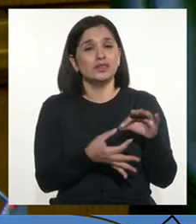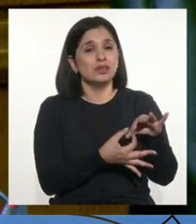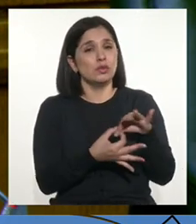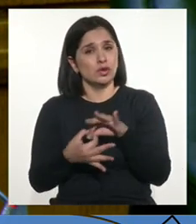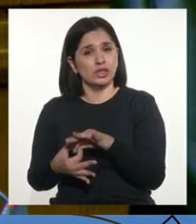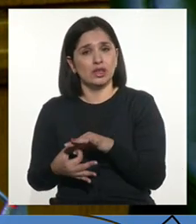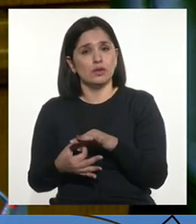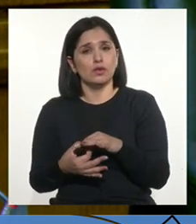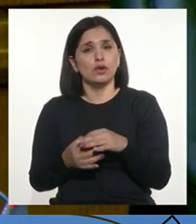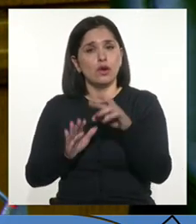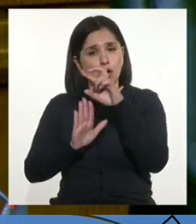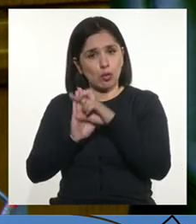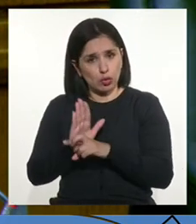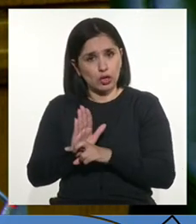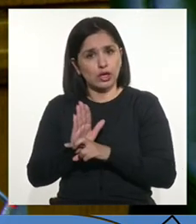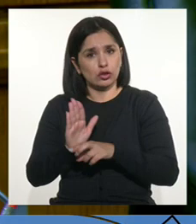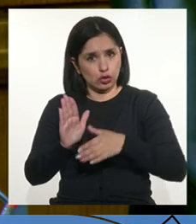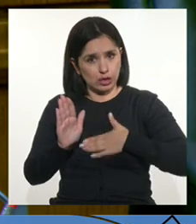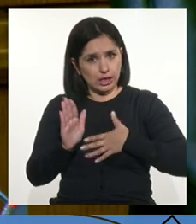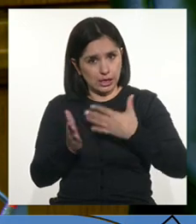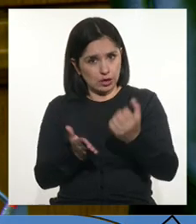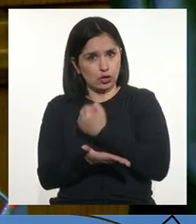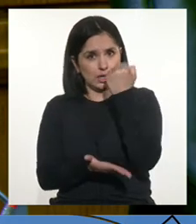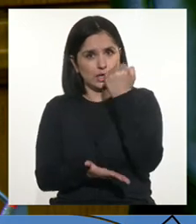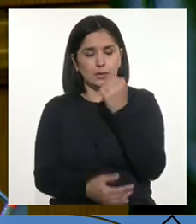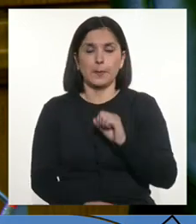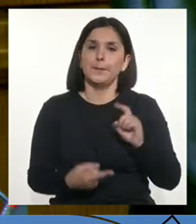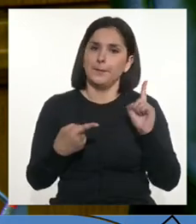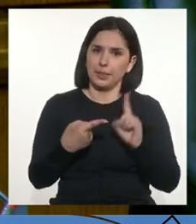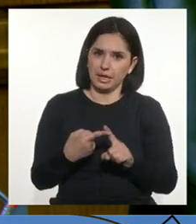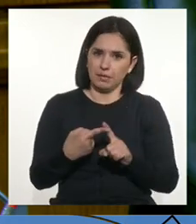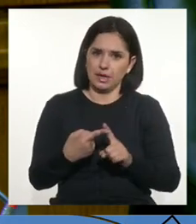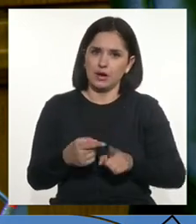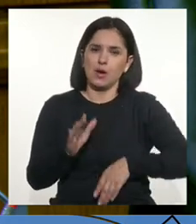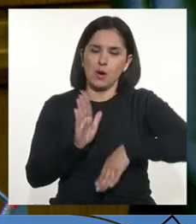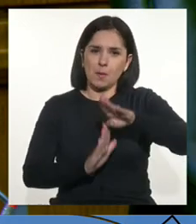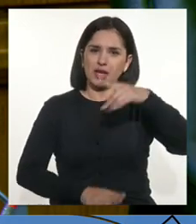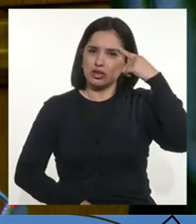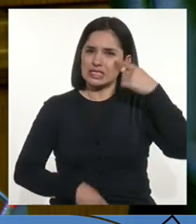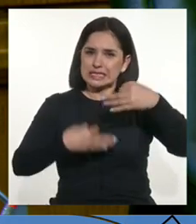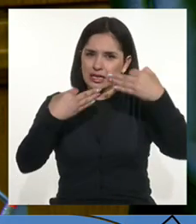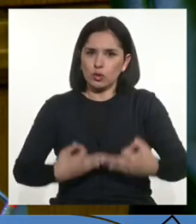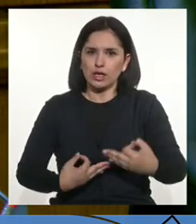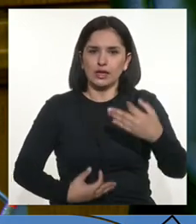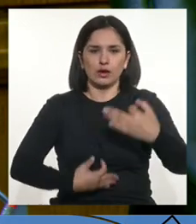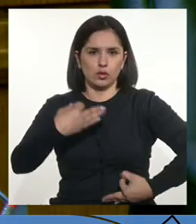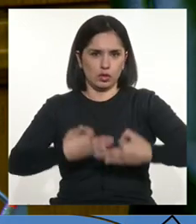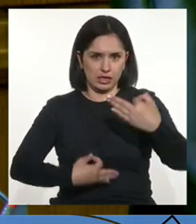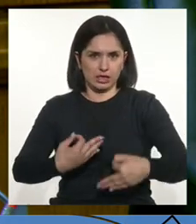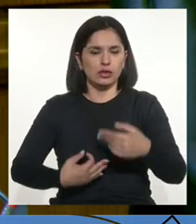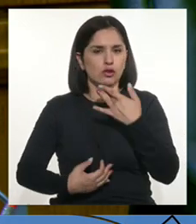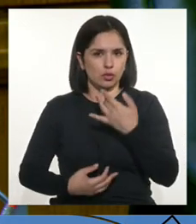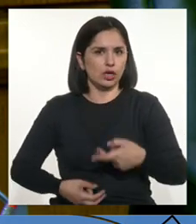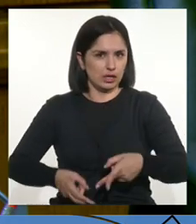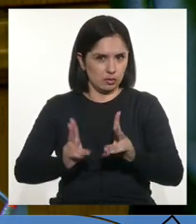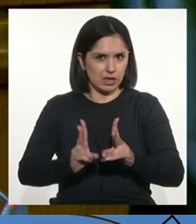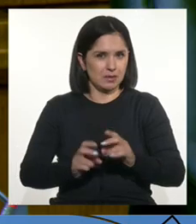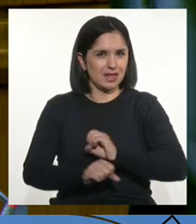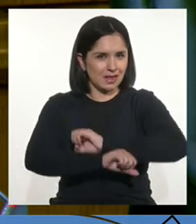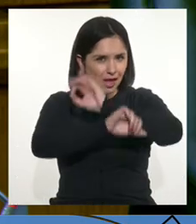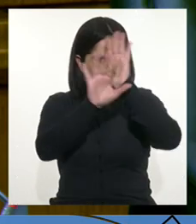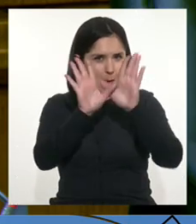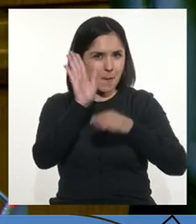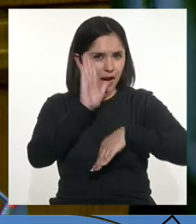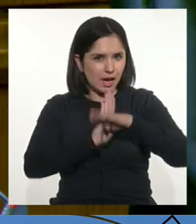lo que el proyecto busca es primero mayor certeza jurídica en la medida en que permite una mayor claridad